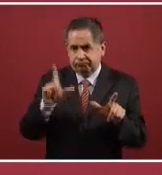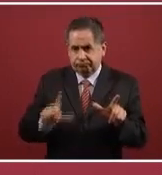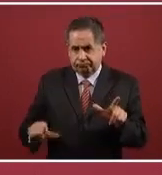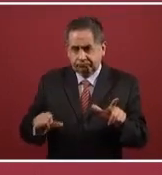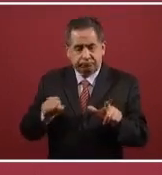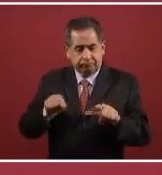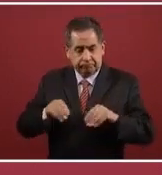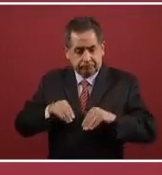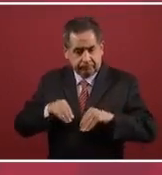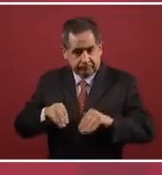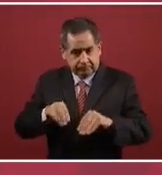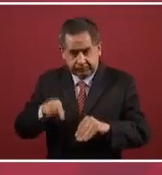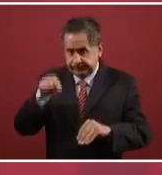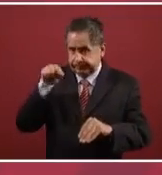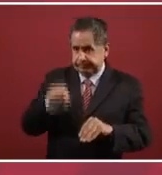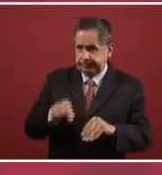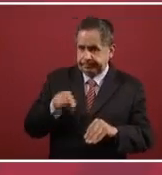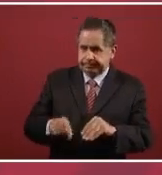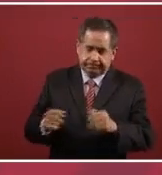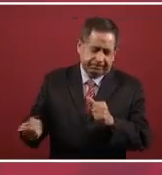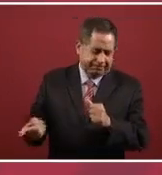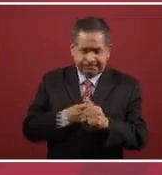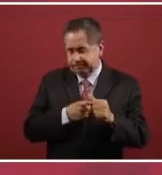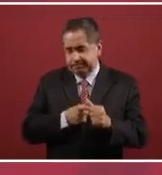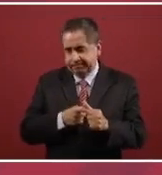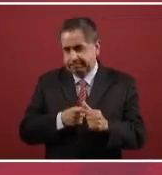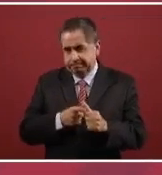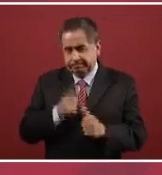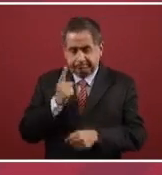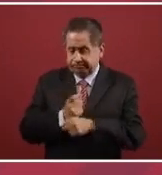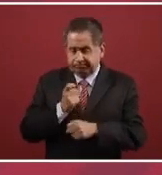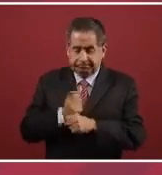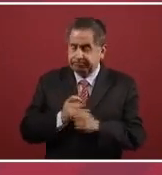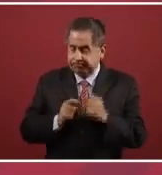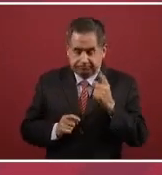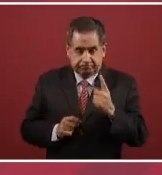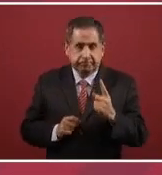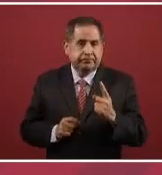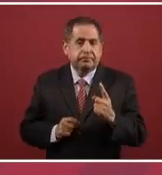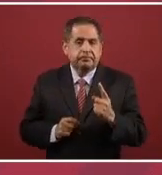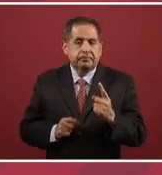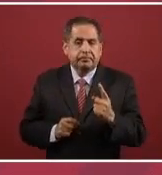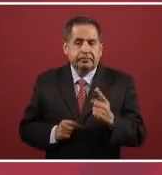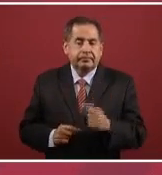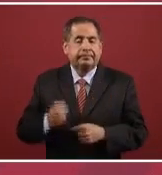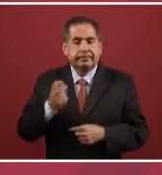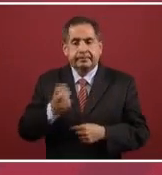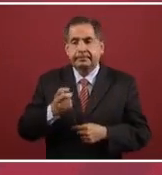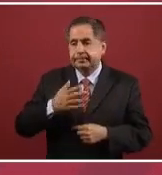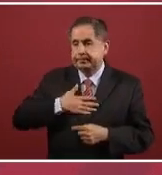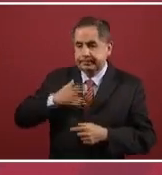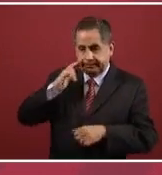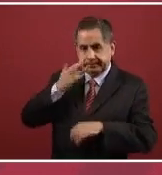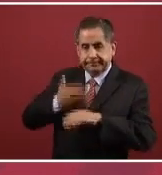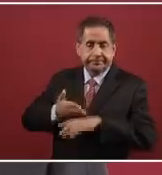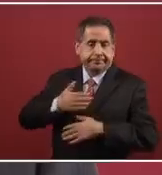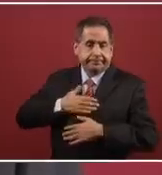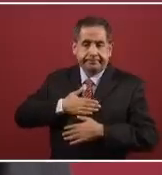la operación de la Guardia Nacional. Además, eso es lo que nos corresponde